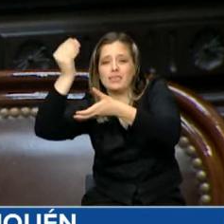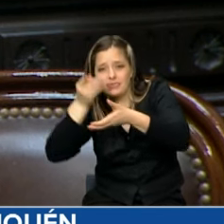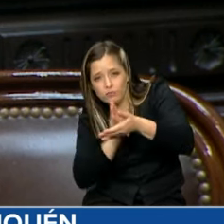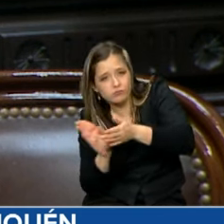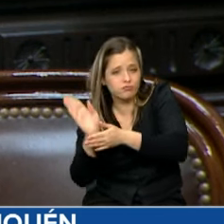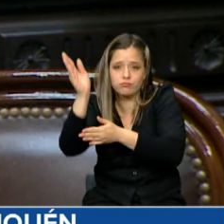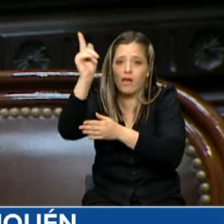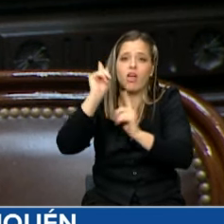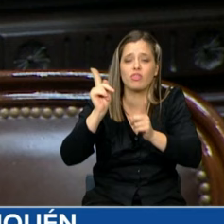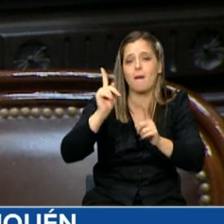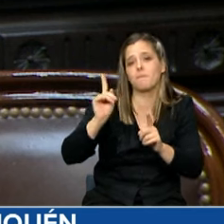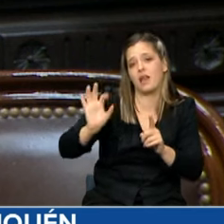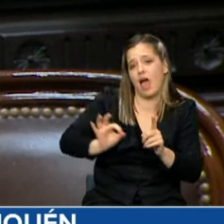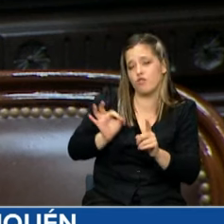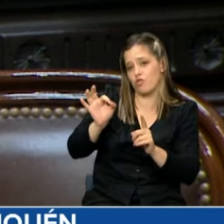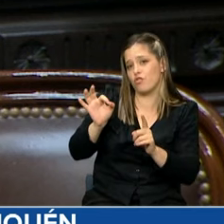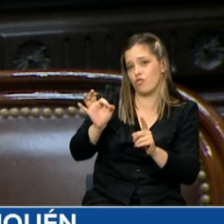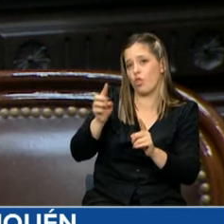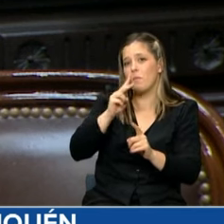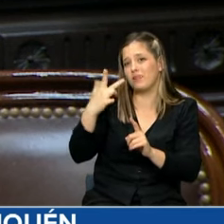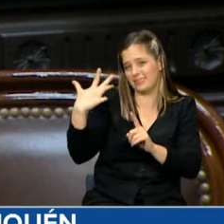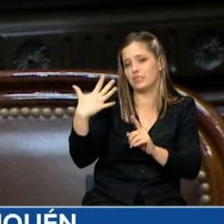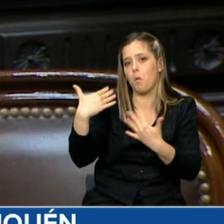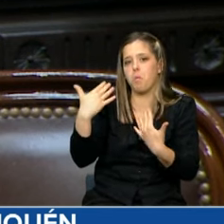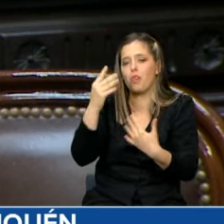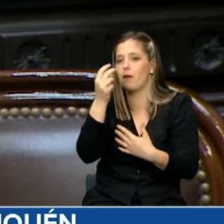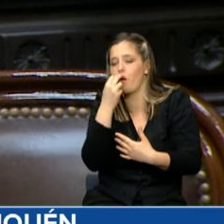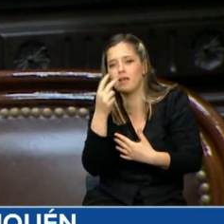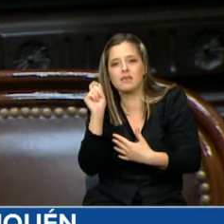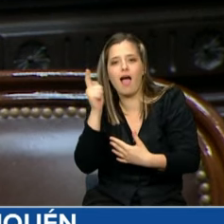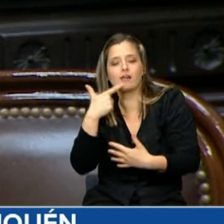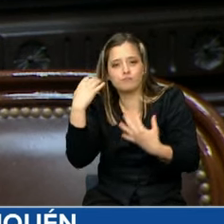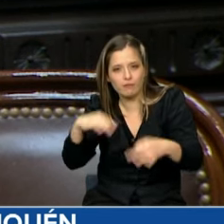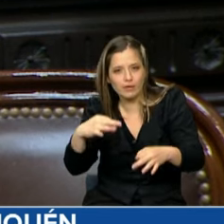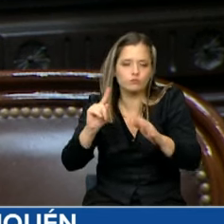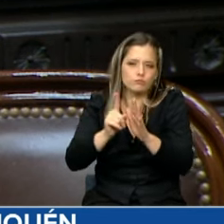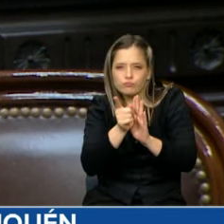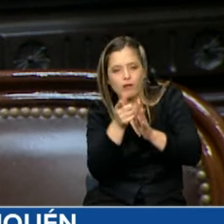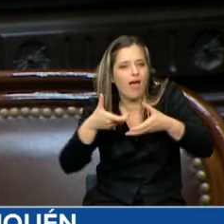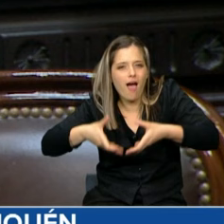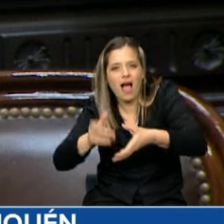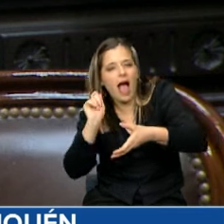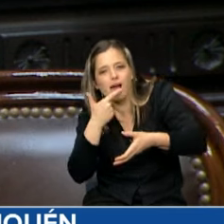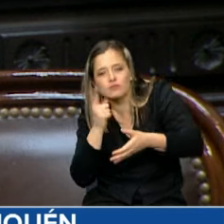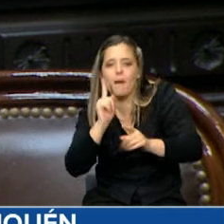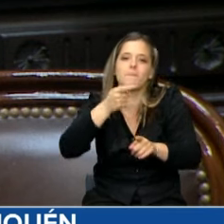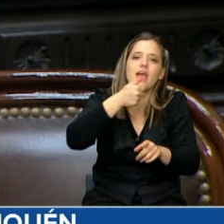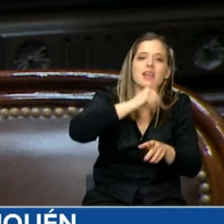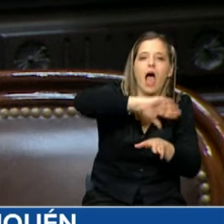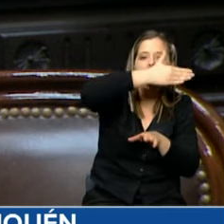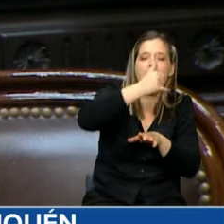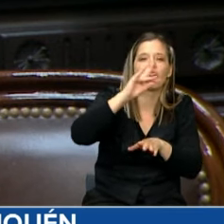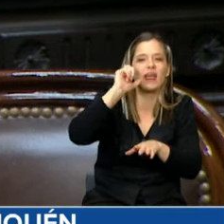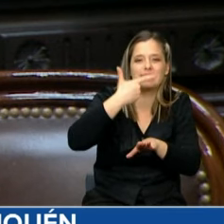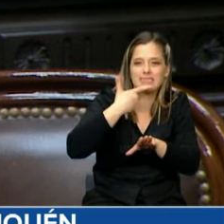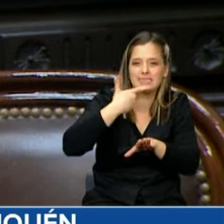2025 también a Bolivia llegar por el gasoducto del Norte por antofagasta fortalecer el gasoducto los Andes y también